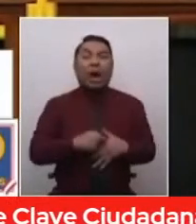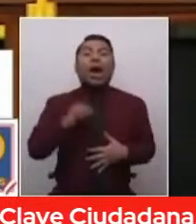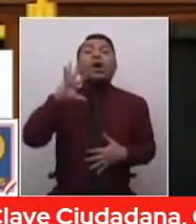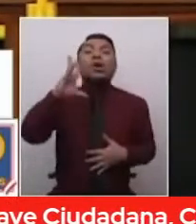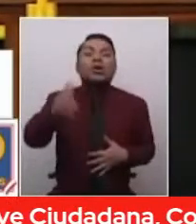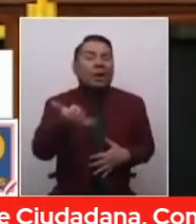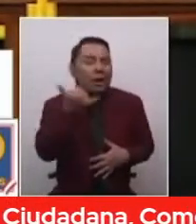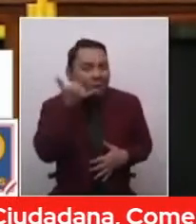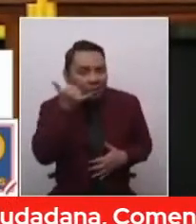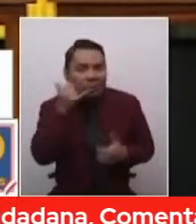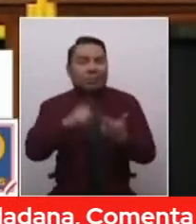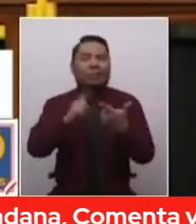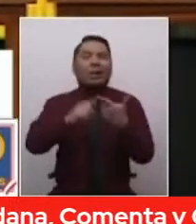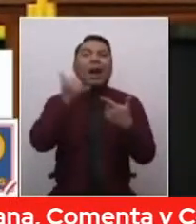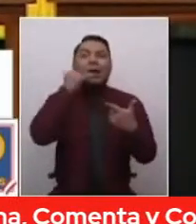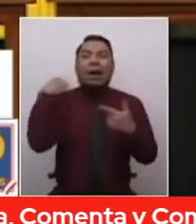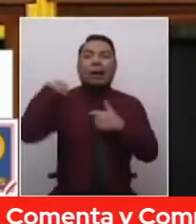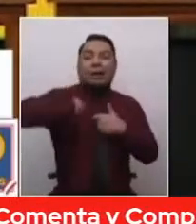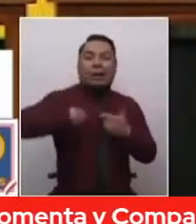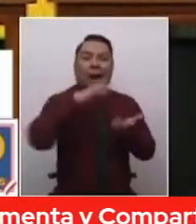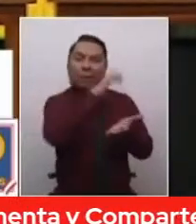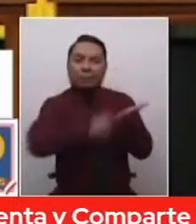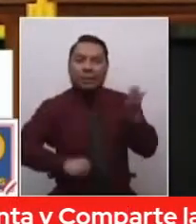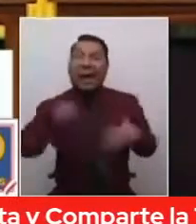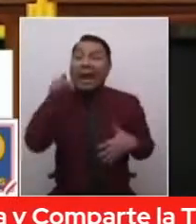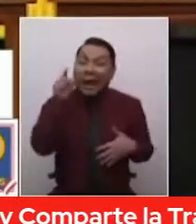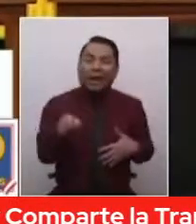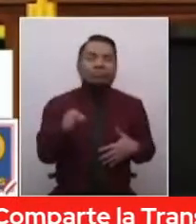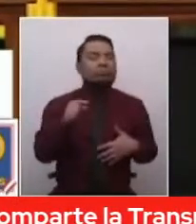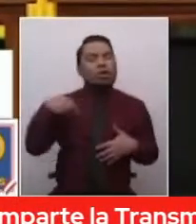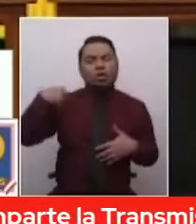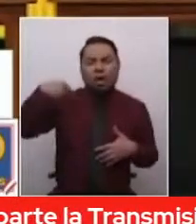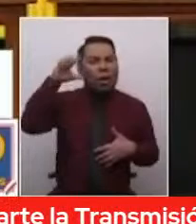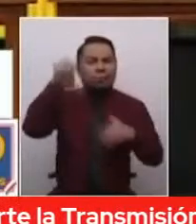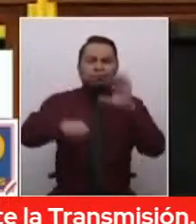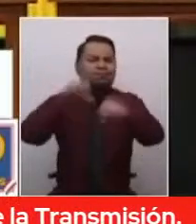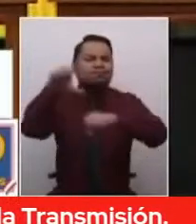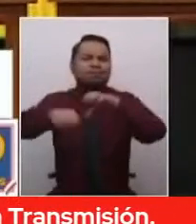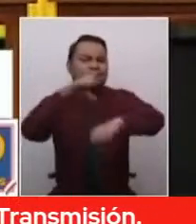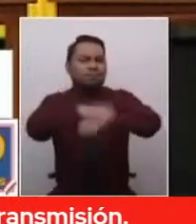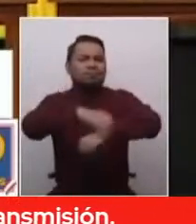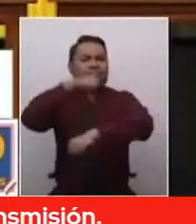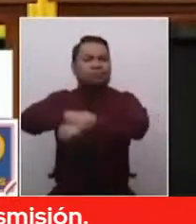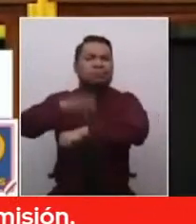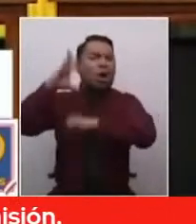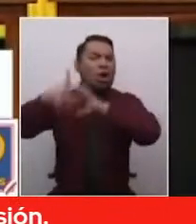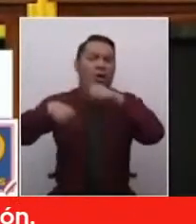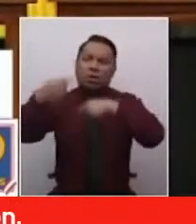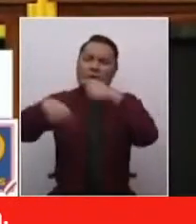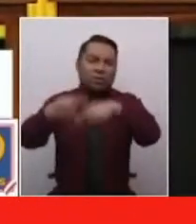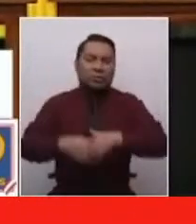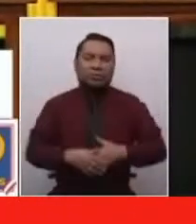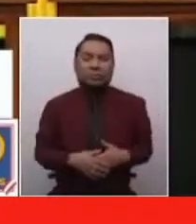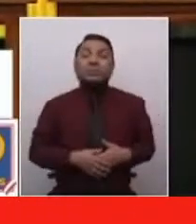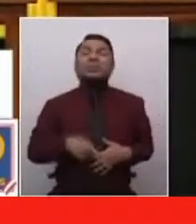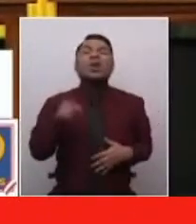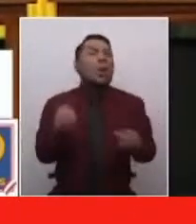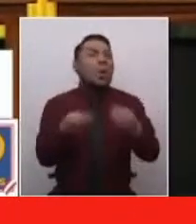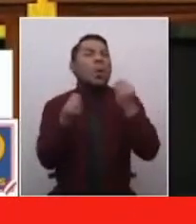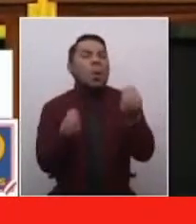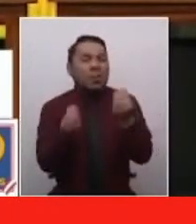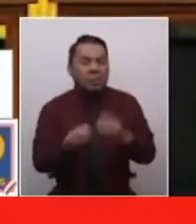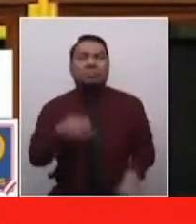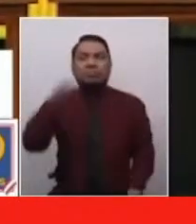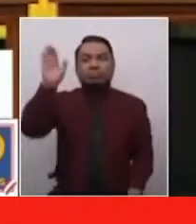los celulares, los que roban las carteras. Y esto se va a lograr contratando